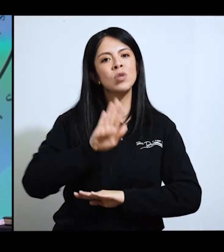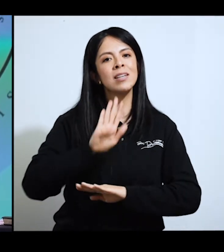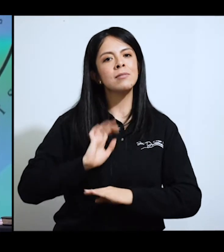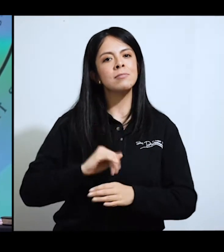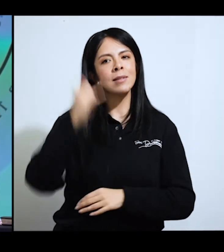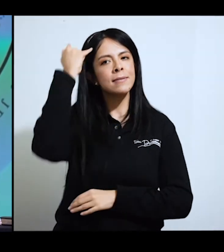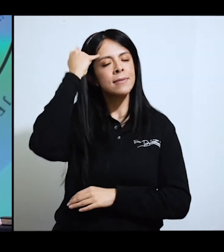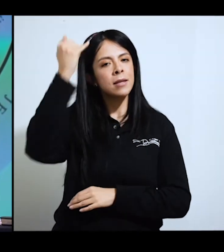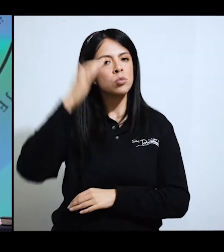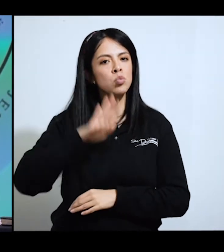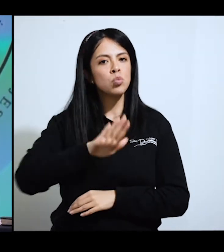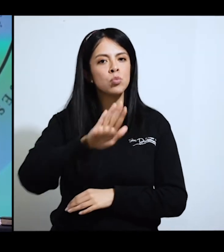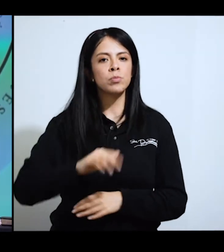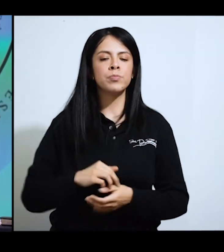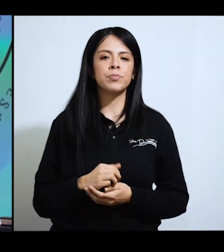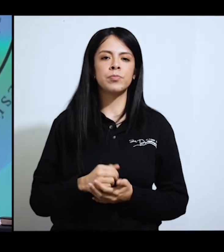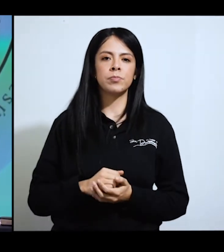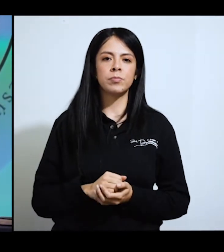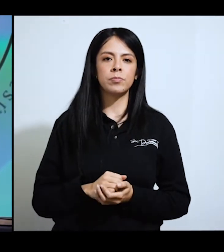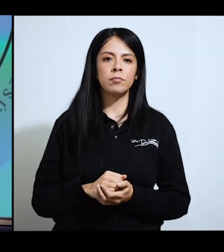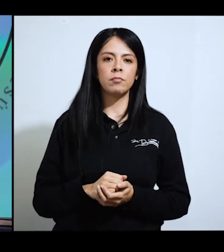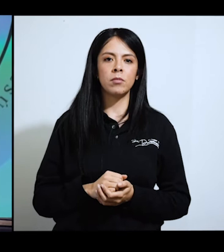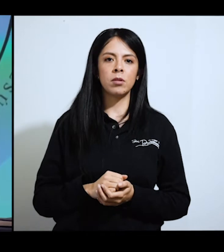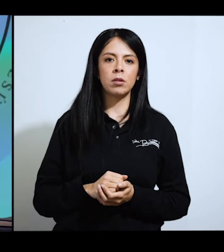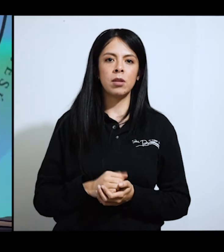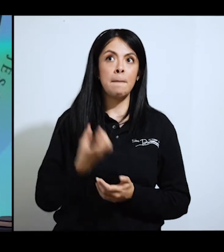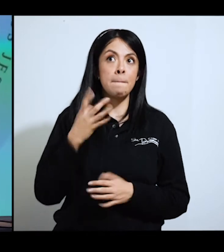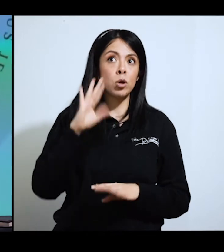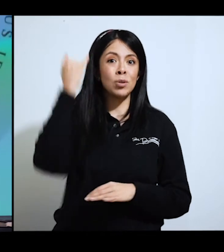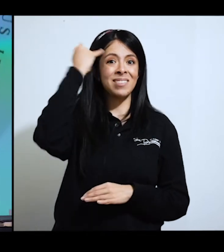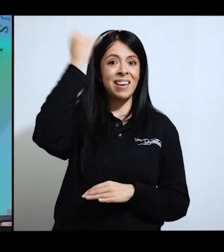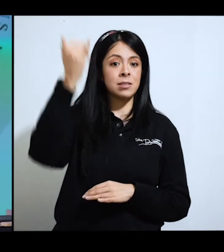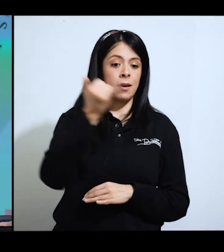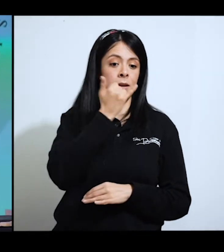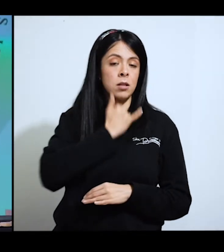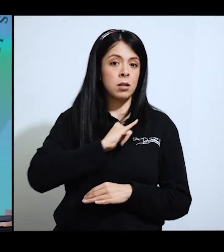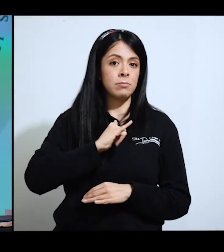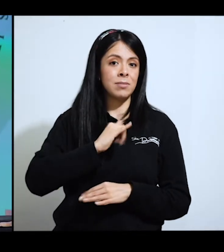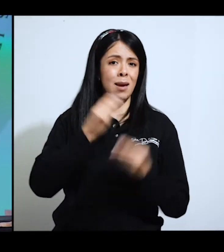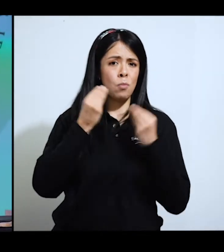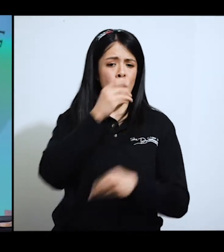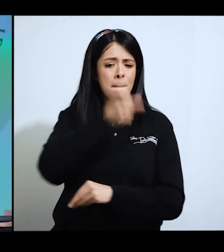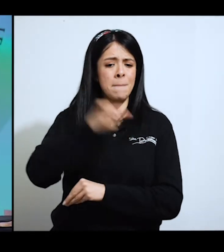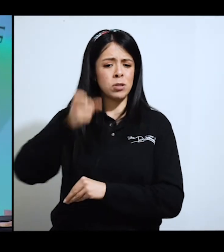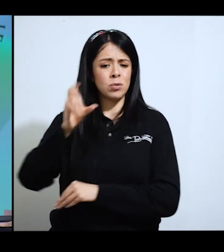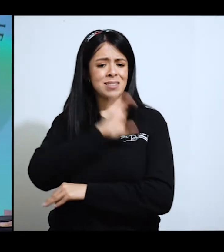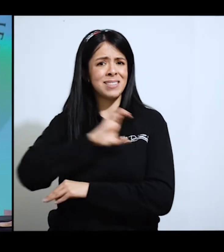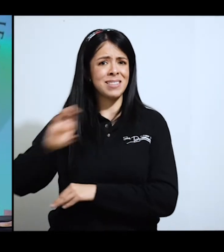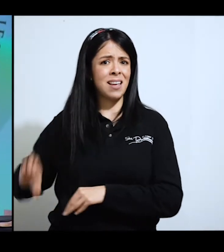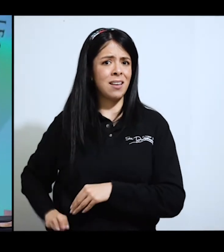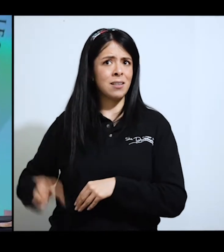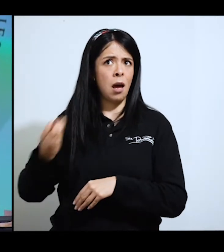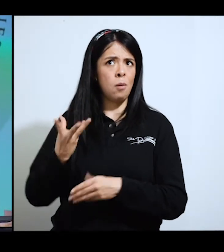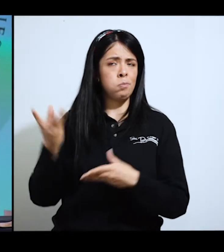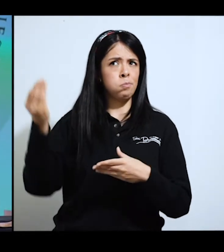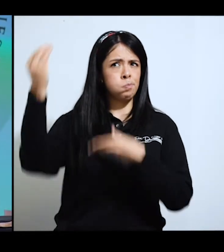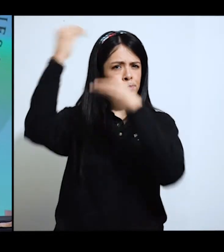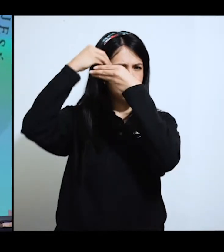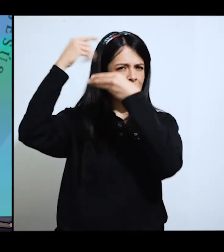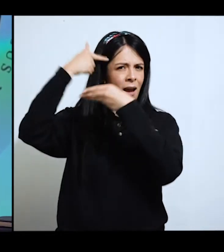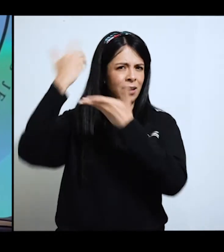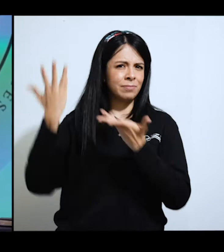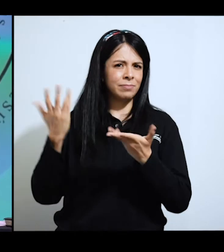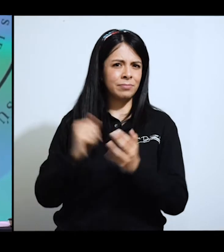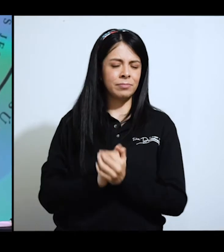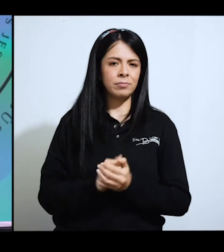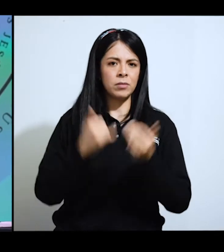paradigmas, muchas ideas equivocadas que los cristianos pueden tener. Entonces,